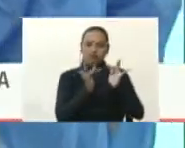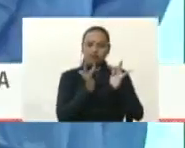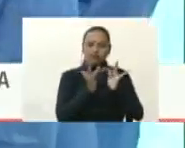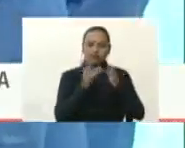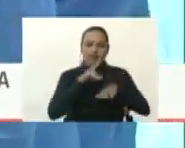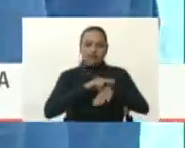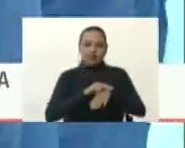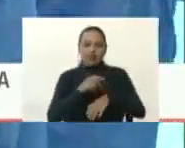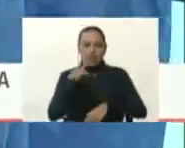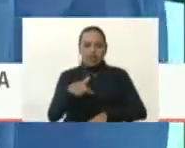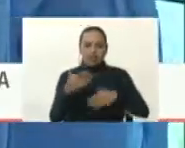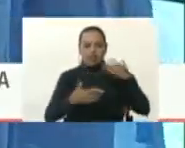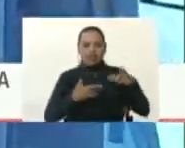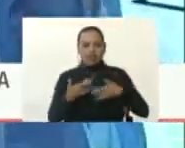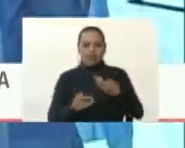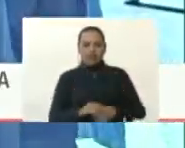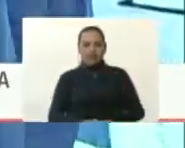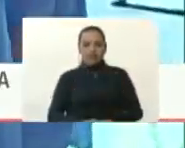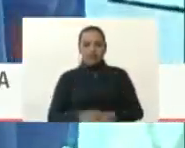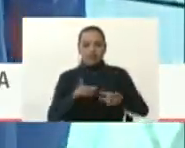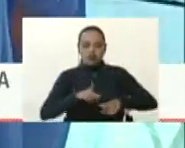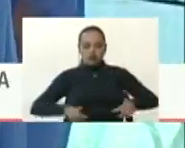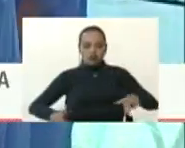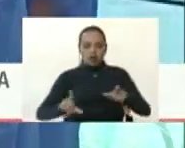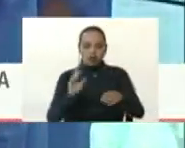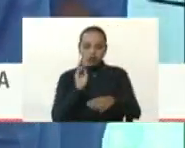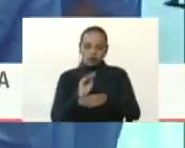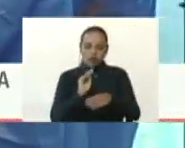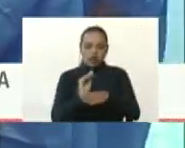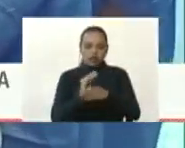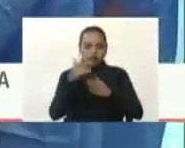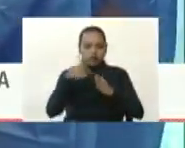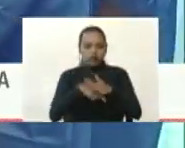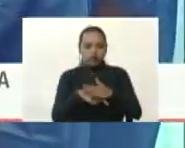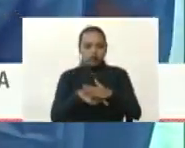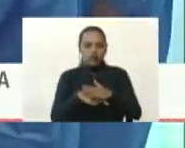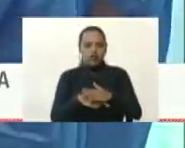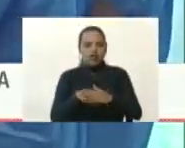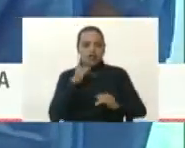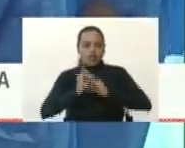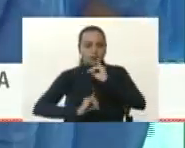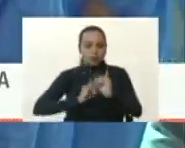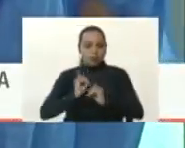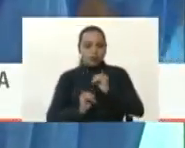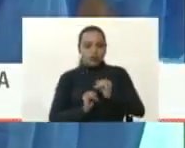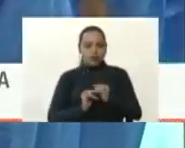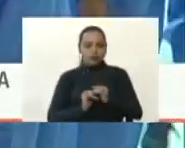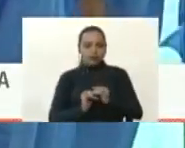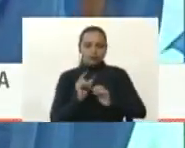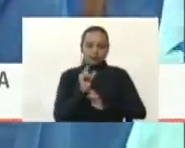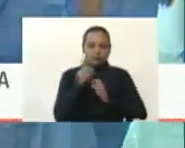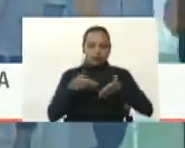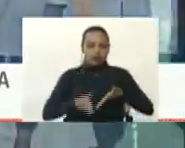de este gran evento, esta unidad de terapia y de cuidado intensivo de nuestros bebés recién nacidos.